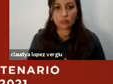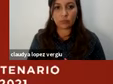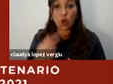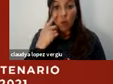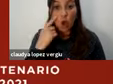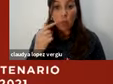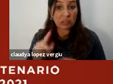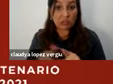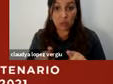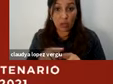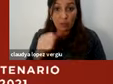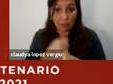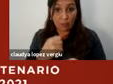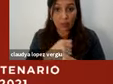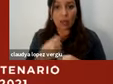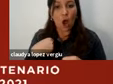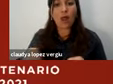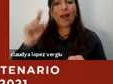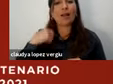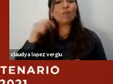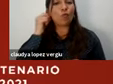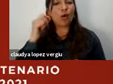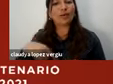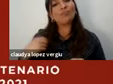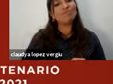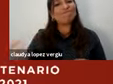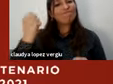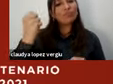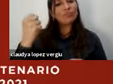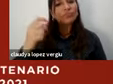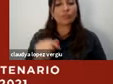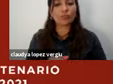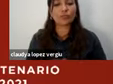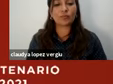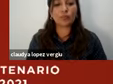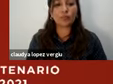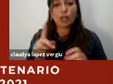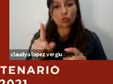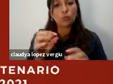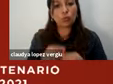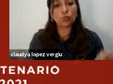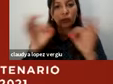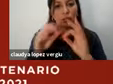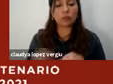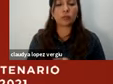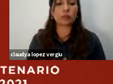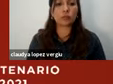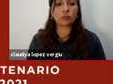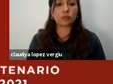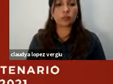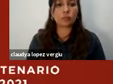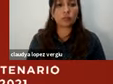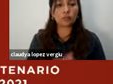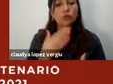hacen, ¿no? Entonces, eso fue lo que nos brindaron, y eso fue la importancia para nosotras.